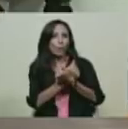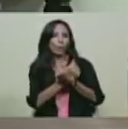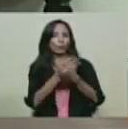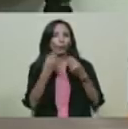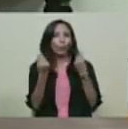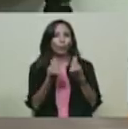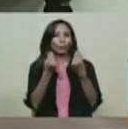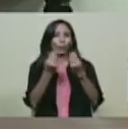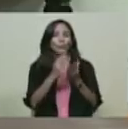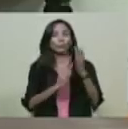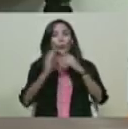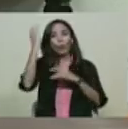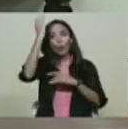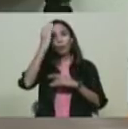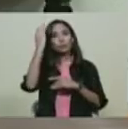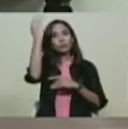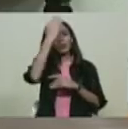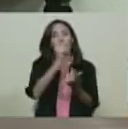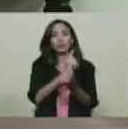renovar la conciencia